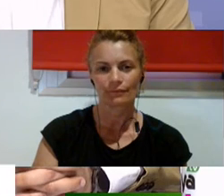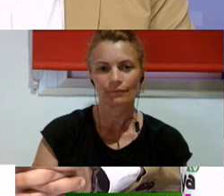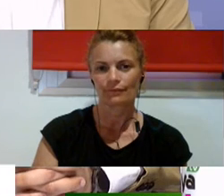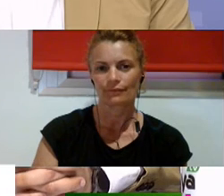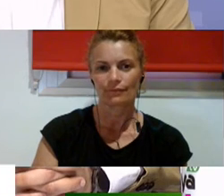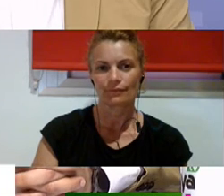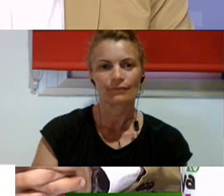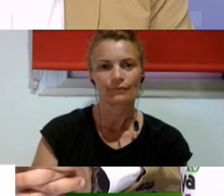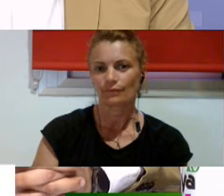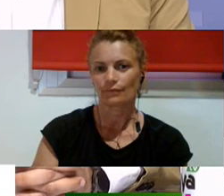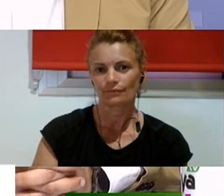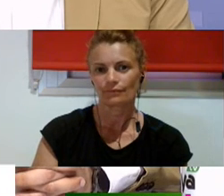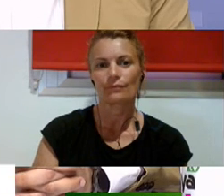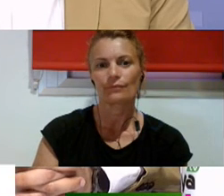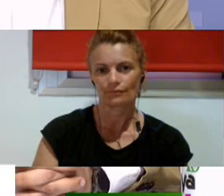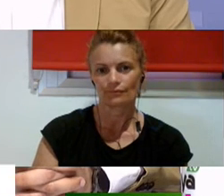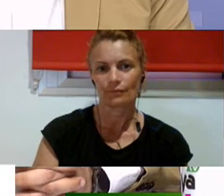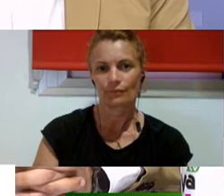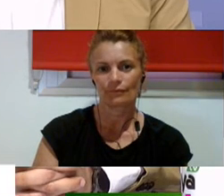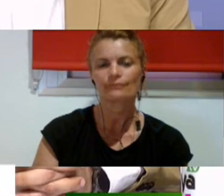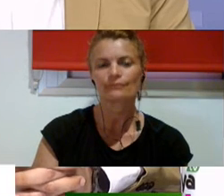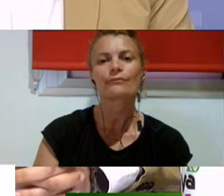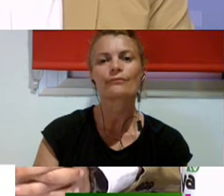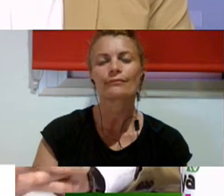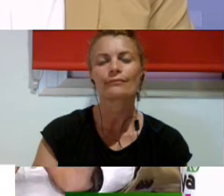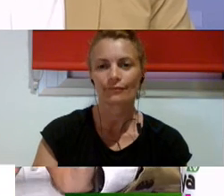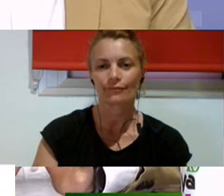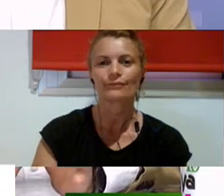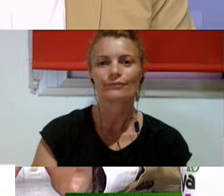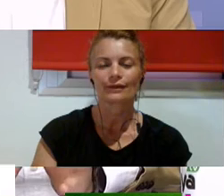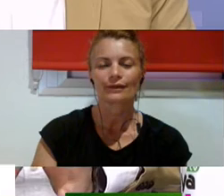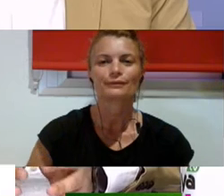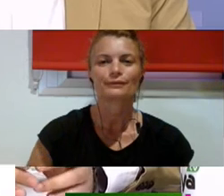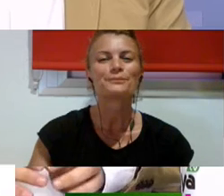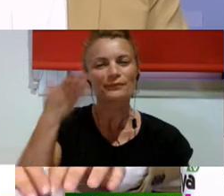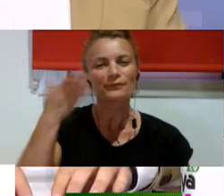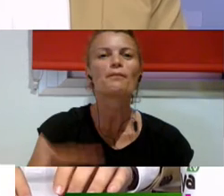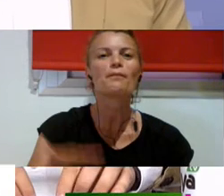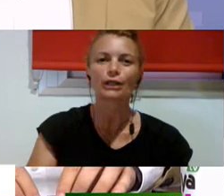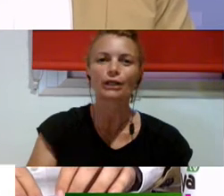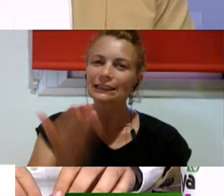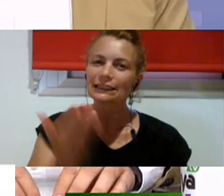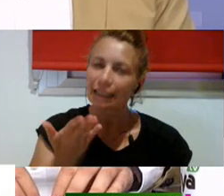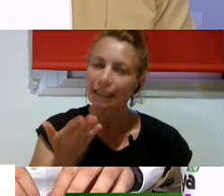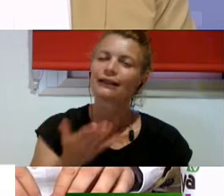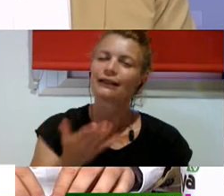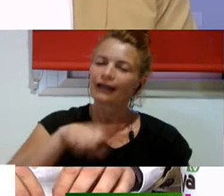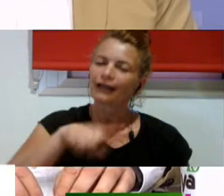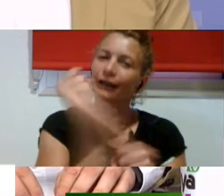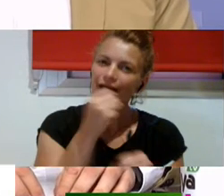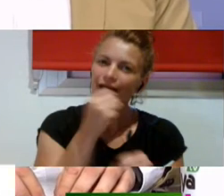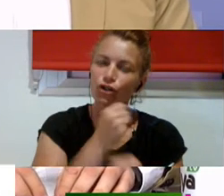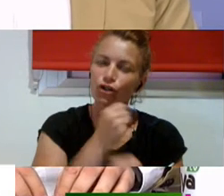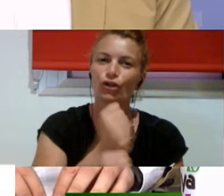cualquier ayuda, estamos nosotros para ayudar en lo que sea. Qué importante, entonces, la labor que se realiza desde